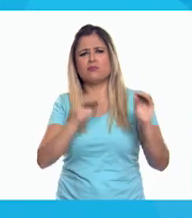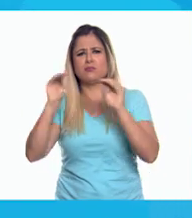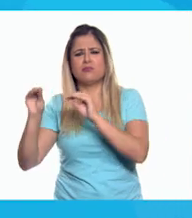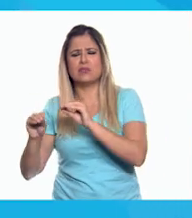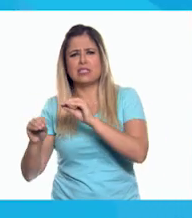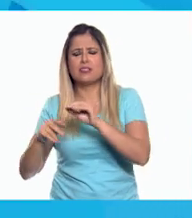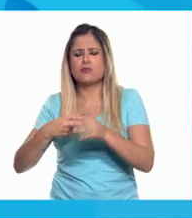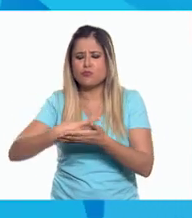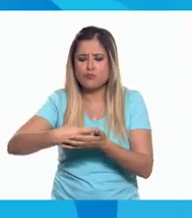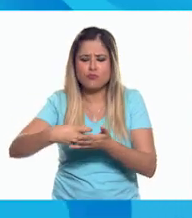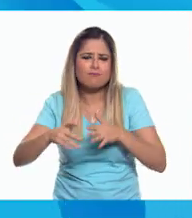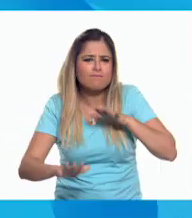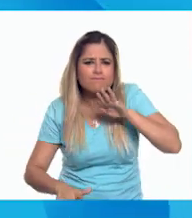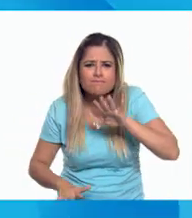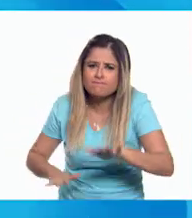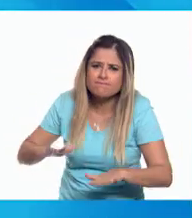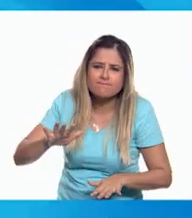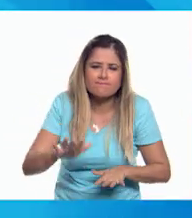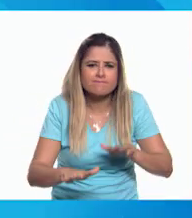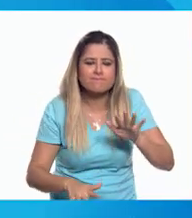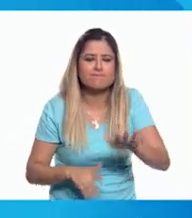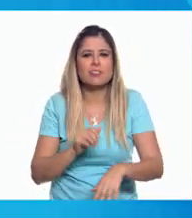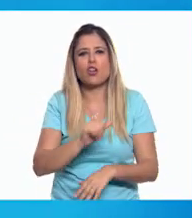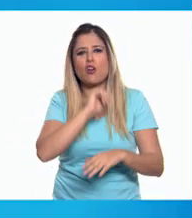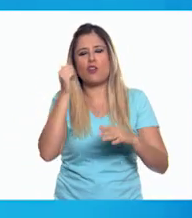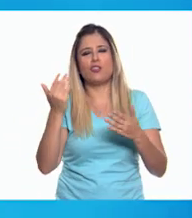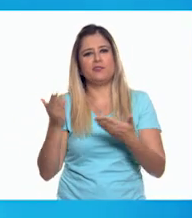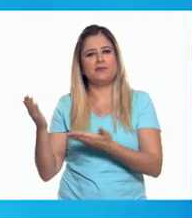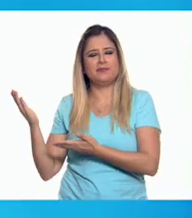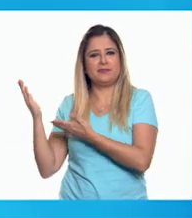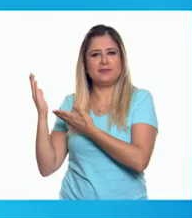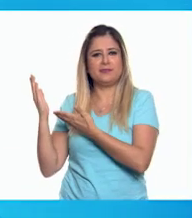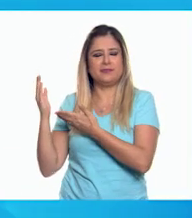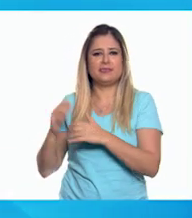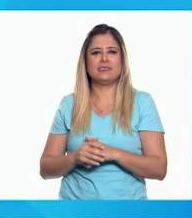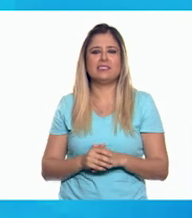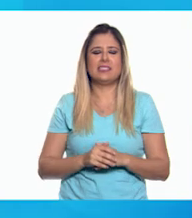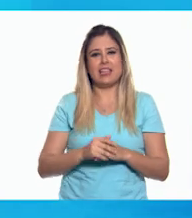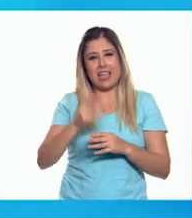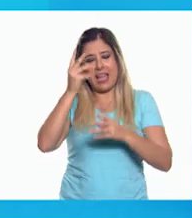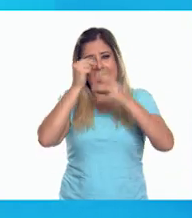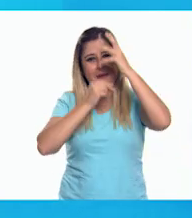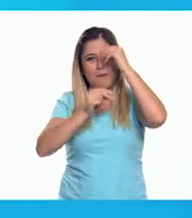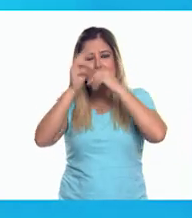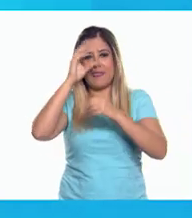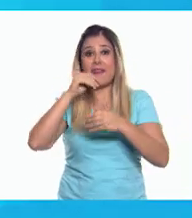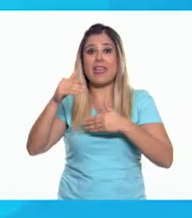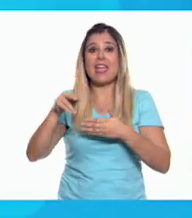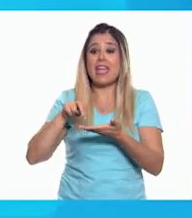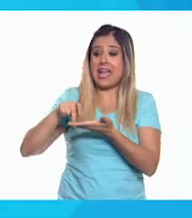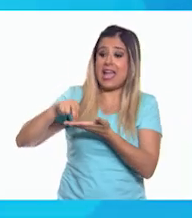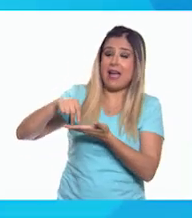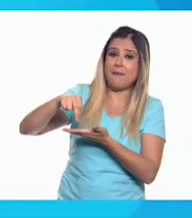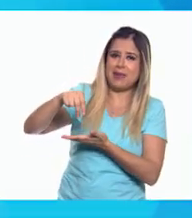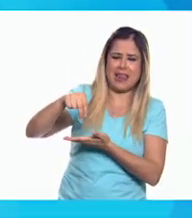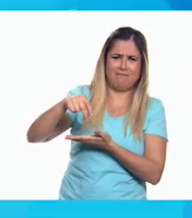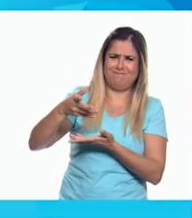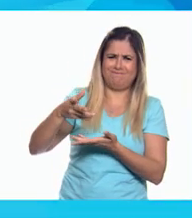cuando gateaba. Ah, y luego la siguiente dice cuando aprendió a caminar. No